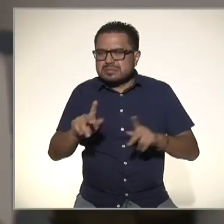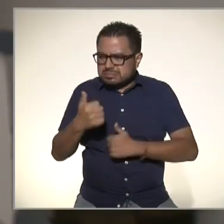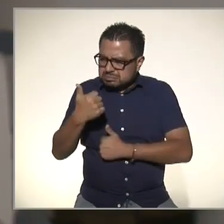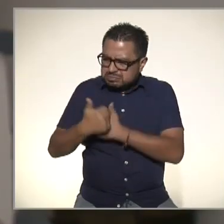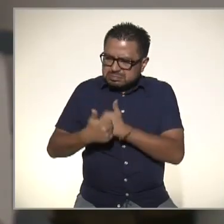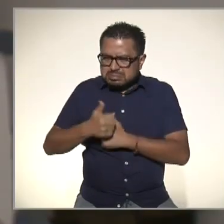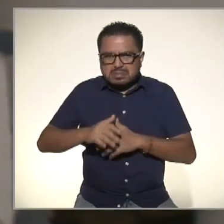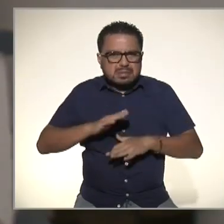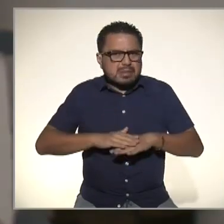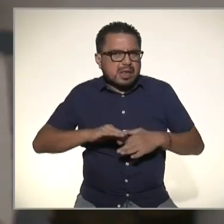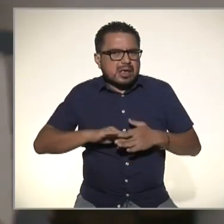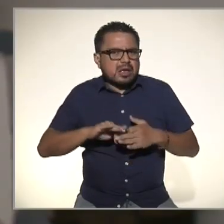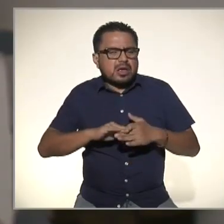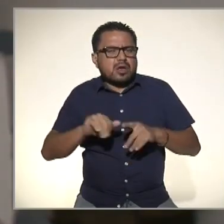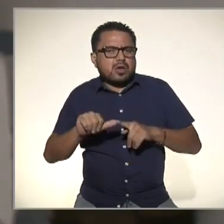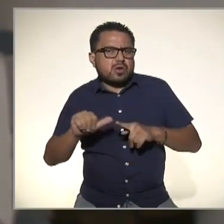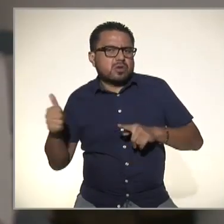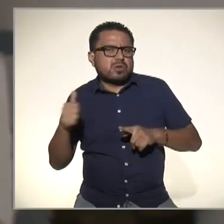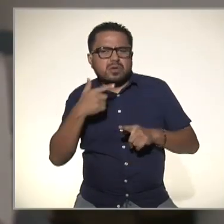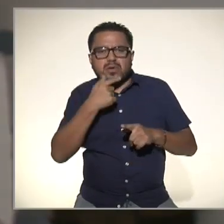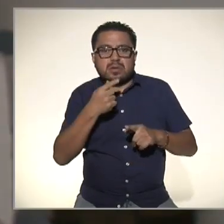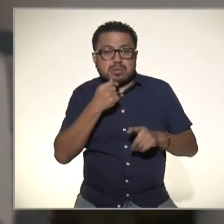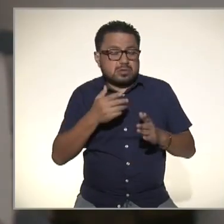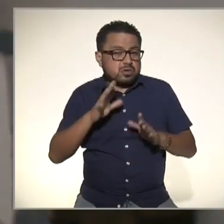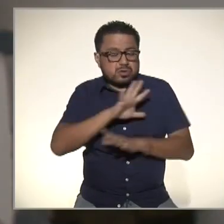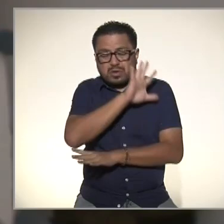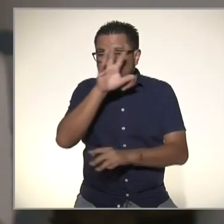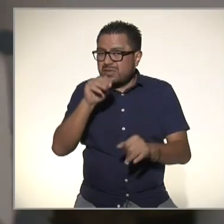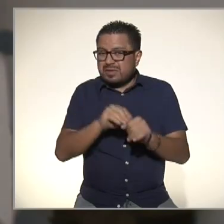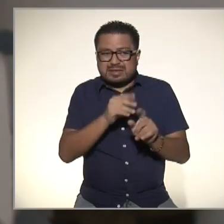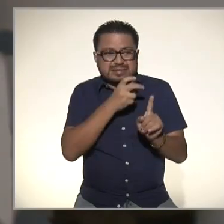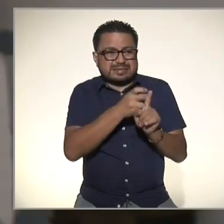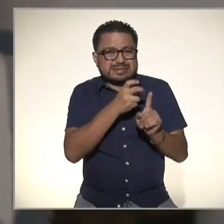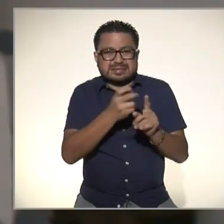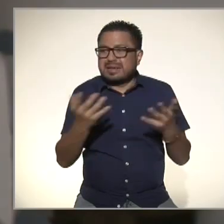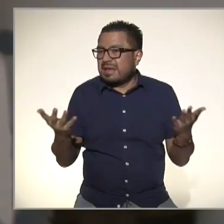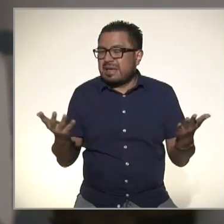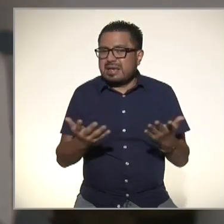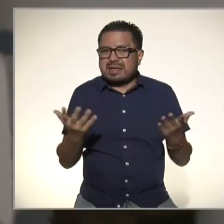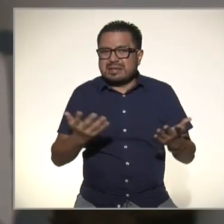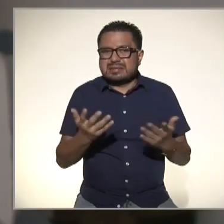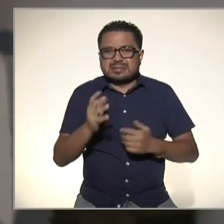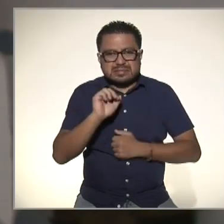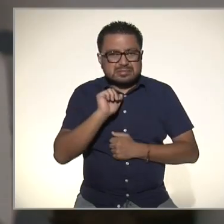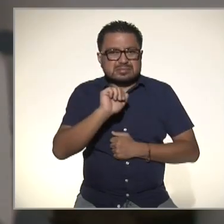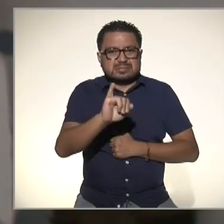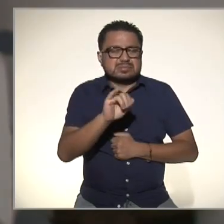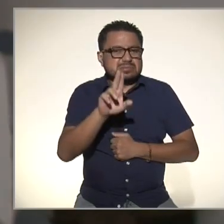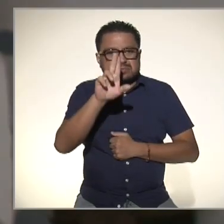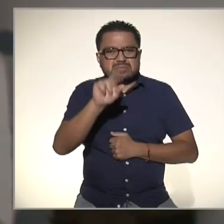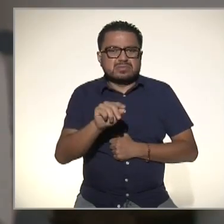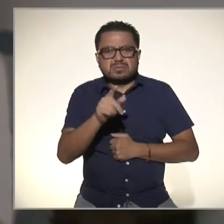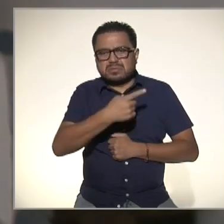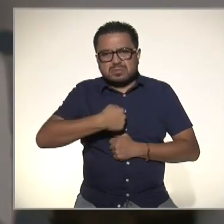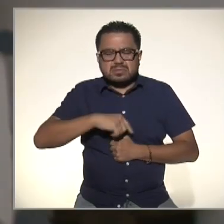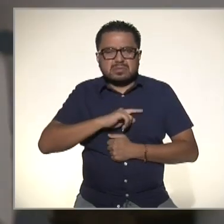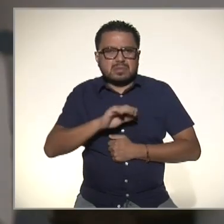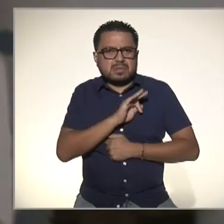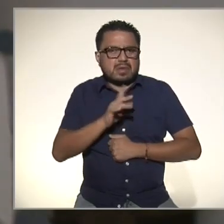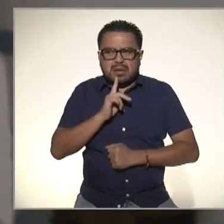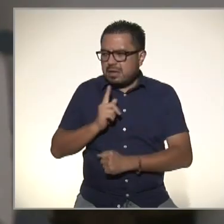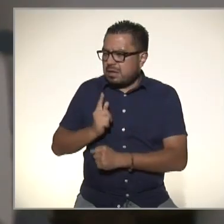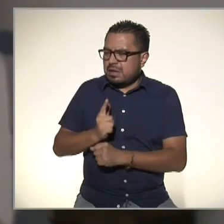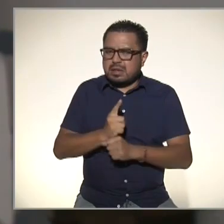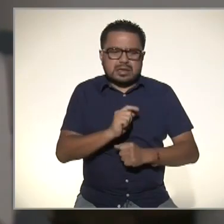compitiendo constantemente con otros varones. Entonces, todo eso hace que evidentemente no nos veamos nuestra